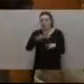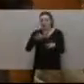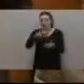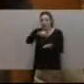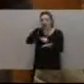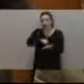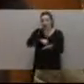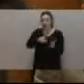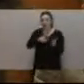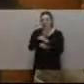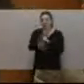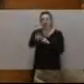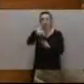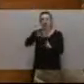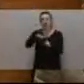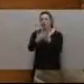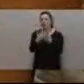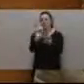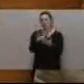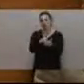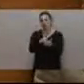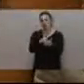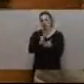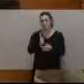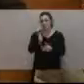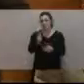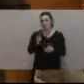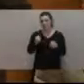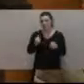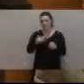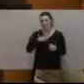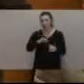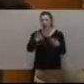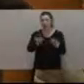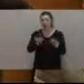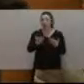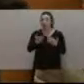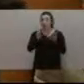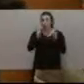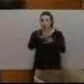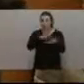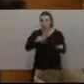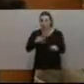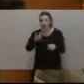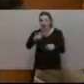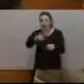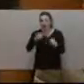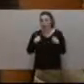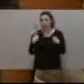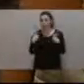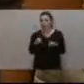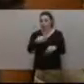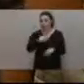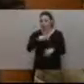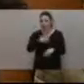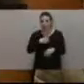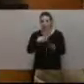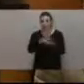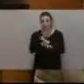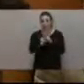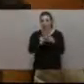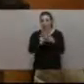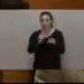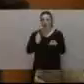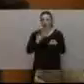se encuentran en una situación de gran vulnerabilidad, dado que en la mayoría de los casos les impide llevar una vida normal, provocando alteraciones